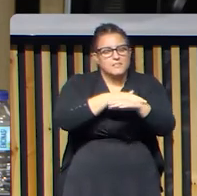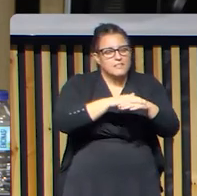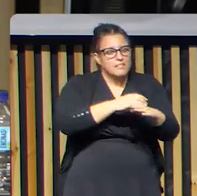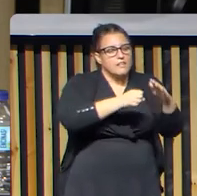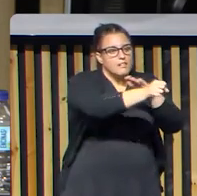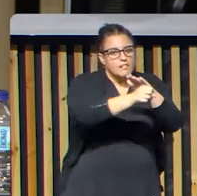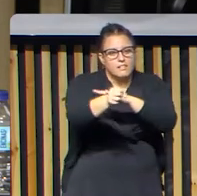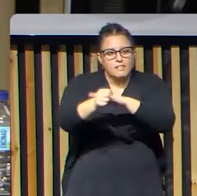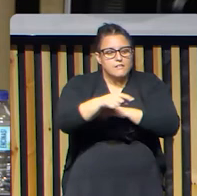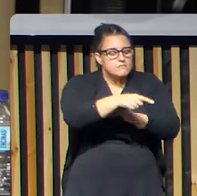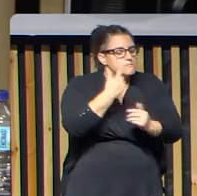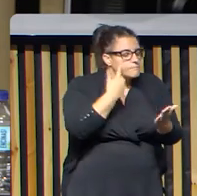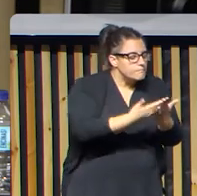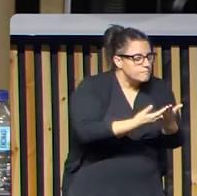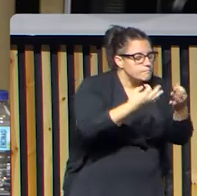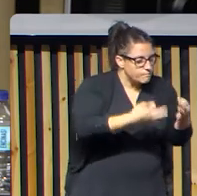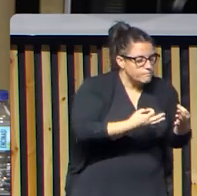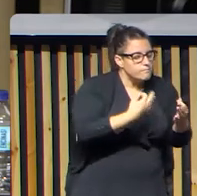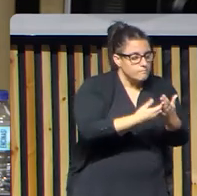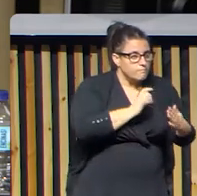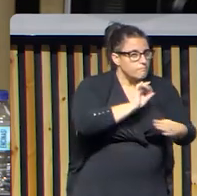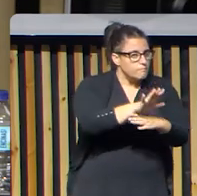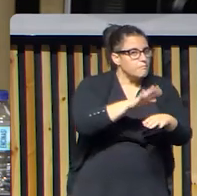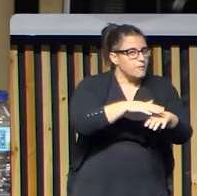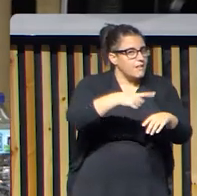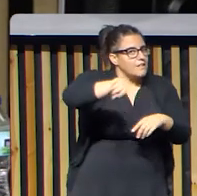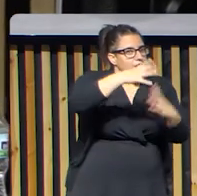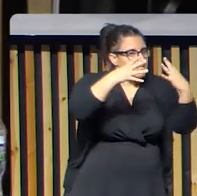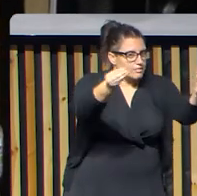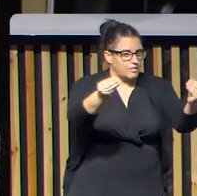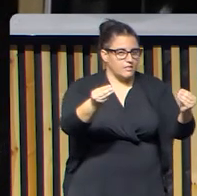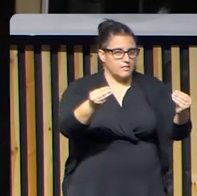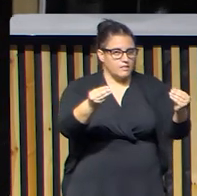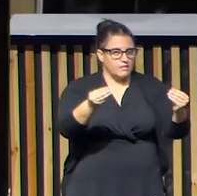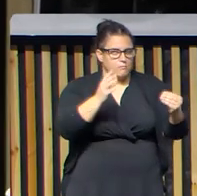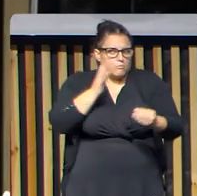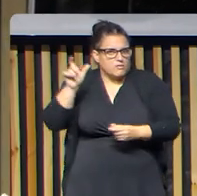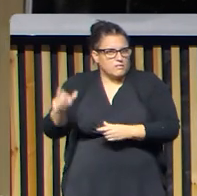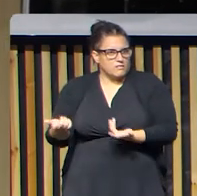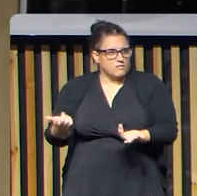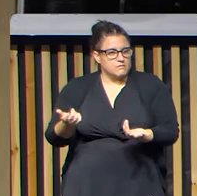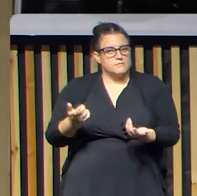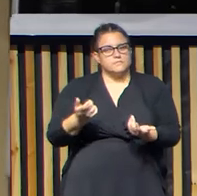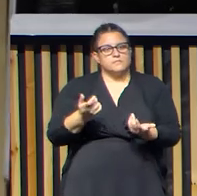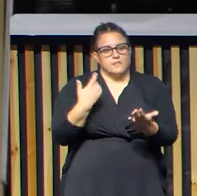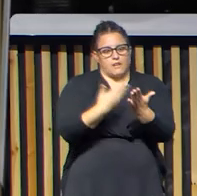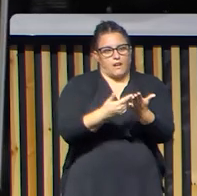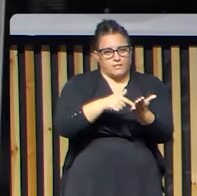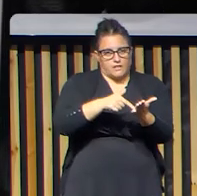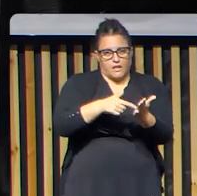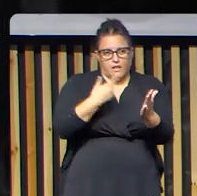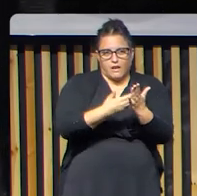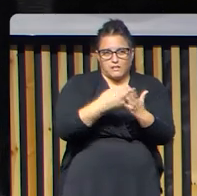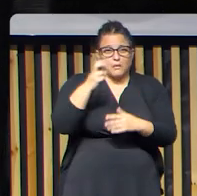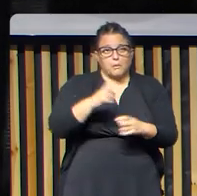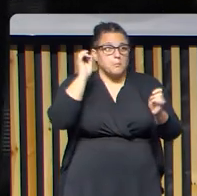ahí salen con el membrete de garantizado que esto se entiende Y esto no es una garantía que viene el cielo es de una garantía de una